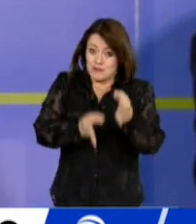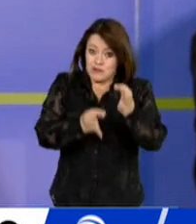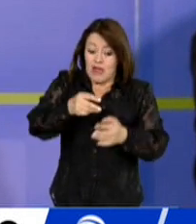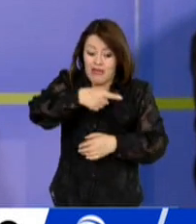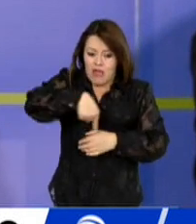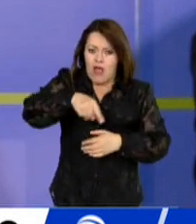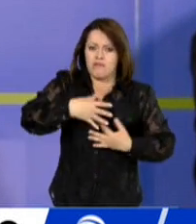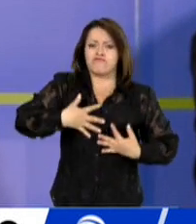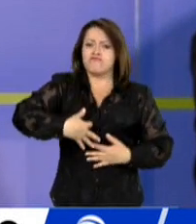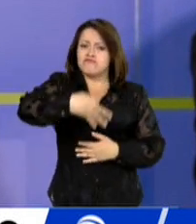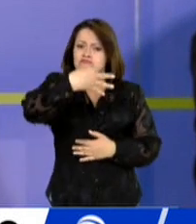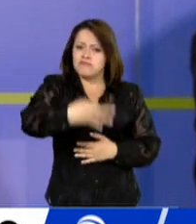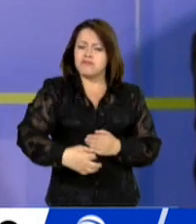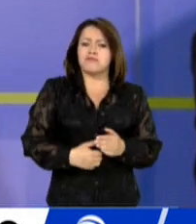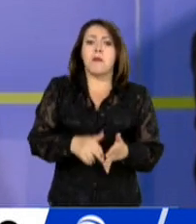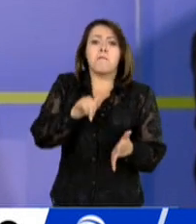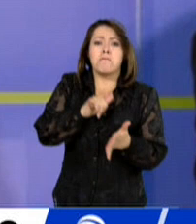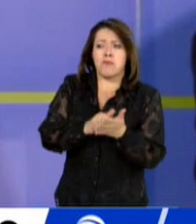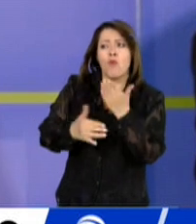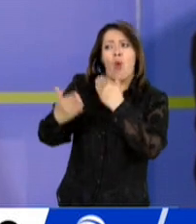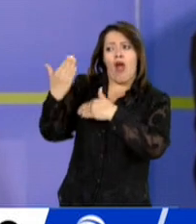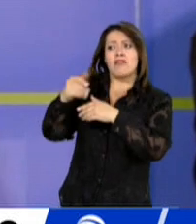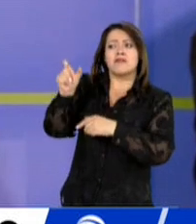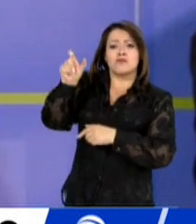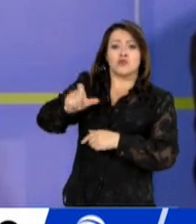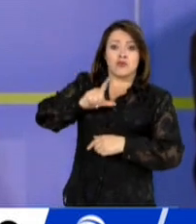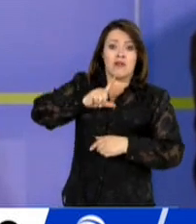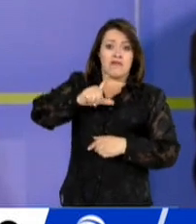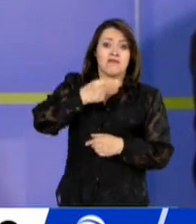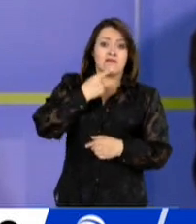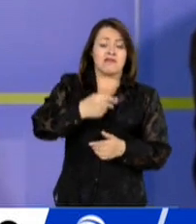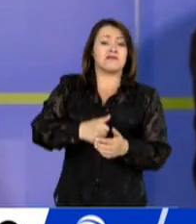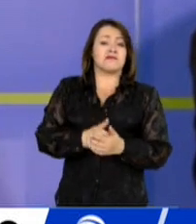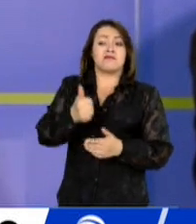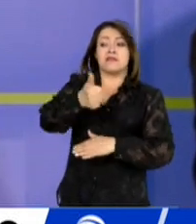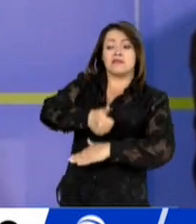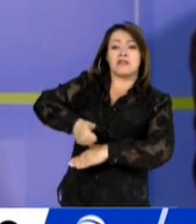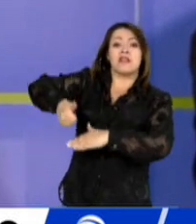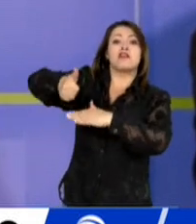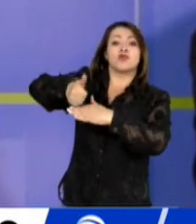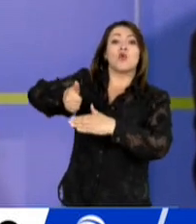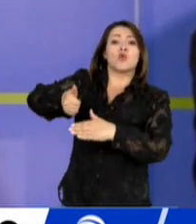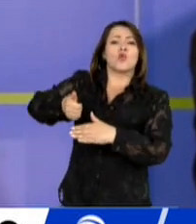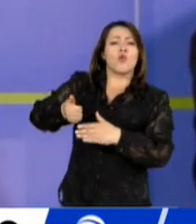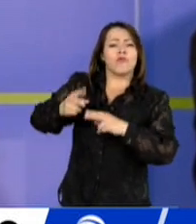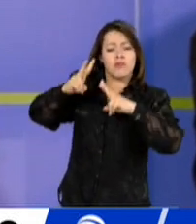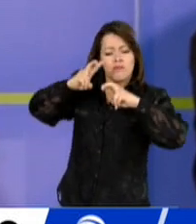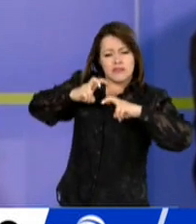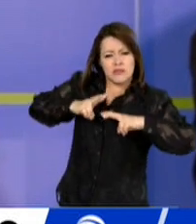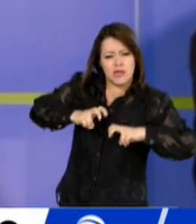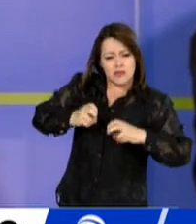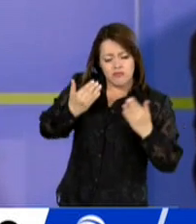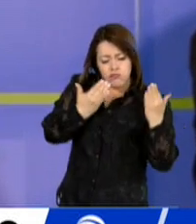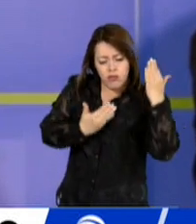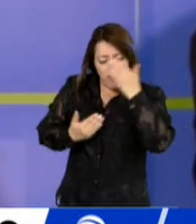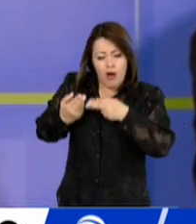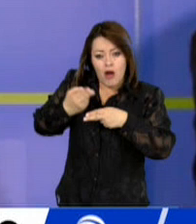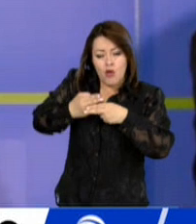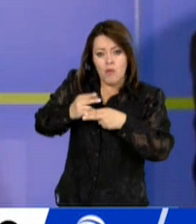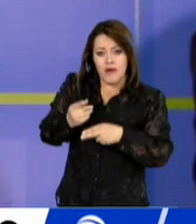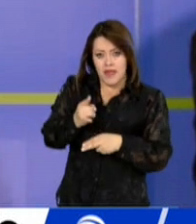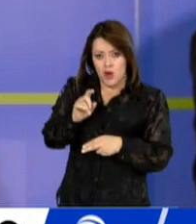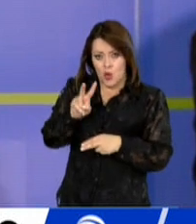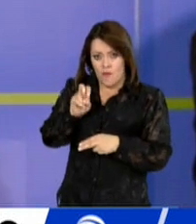de la sección, que el señor director de la unidad de investigación, el doctor Giovanni